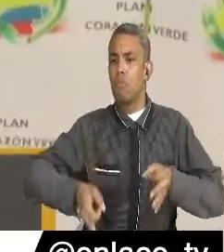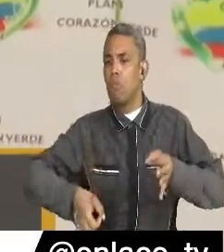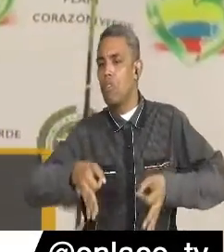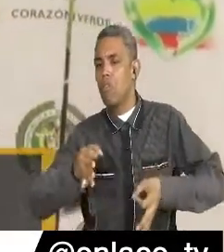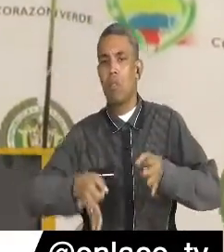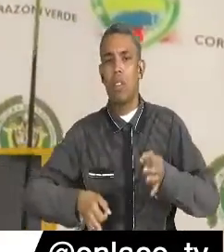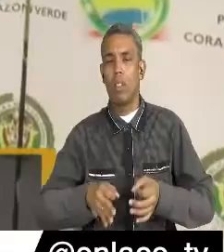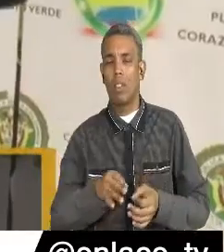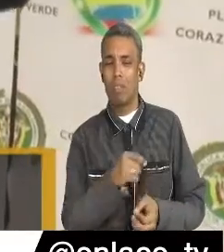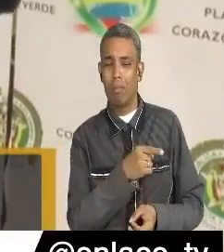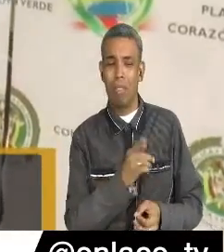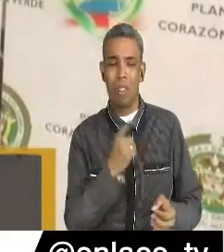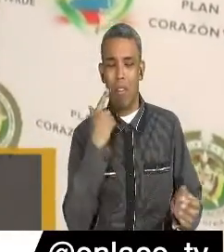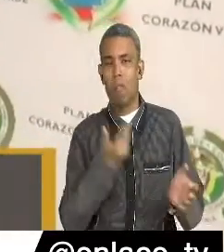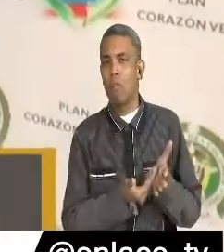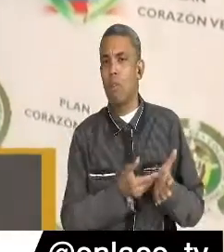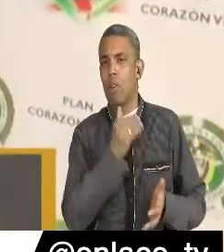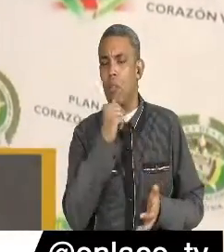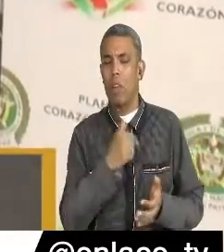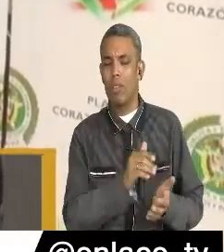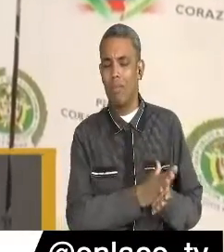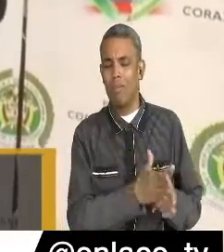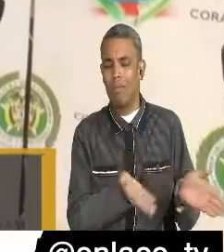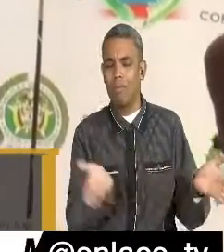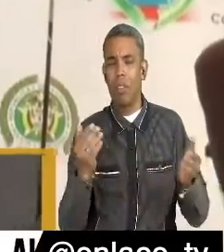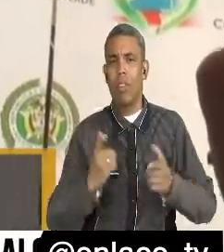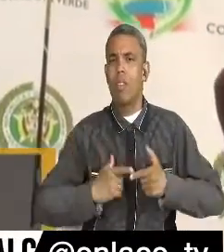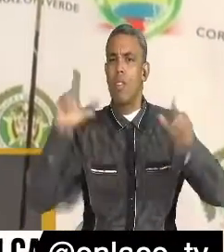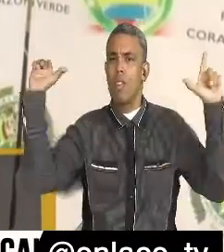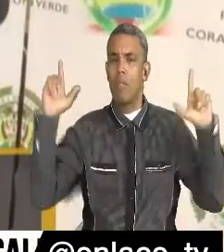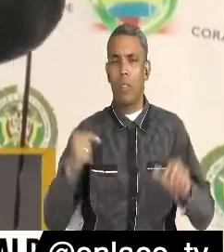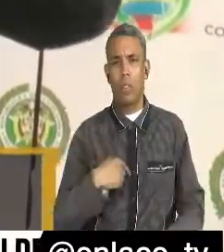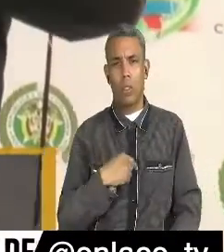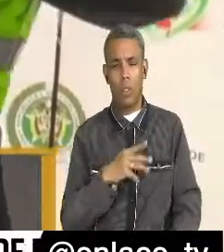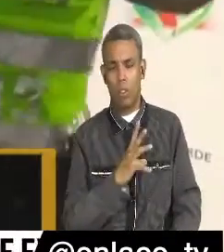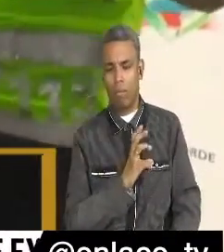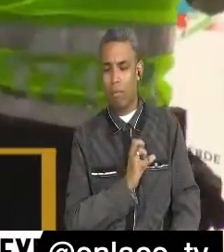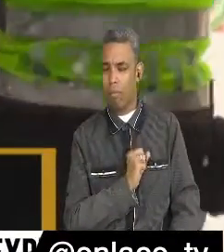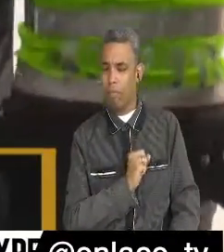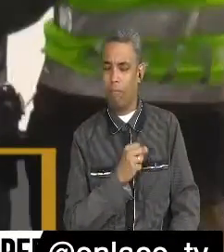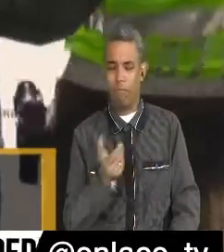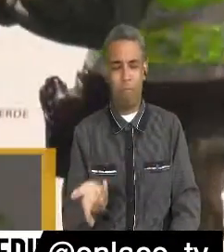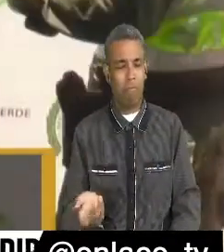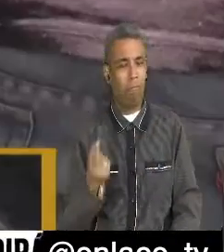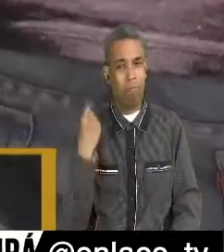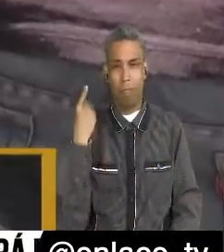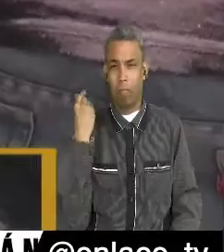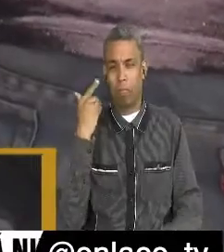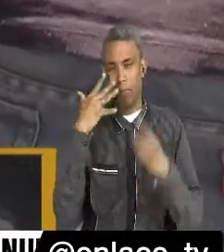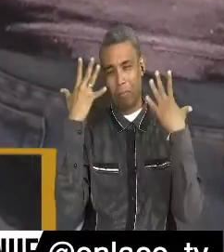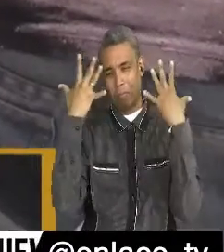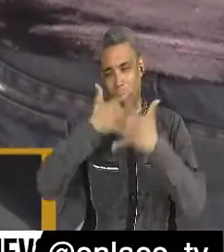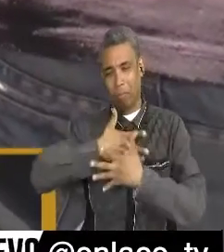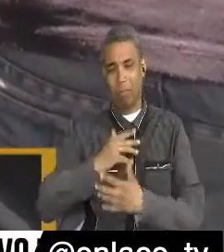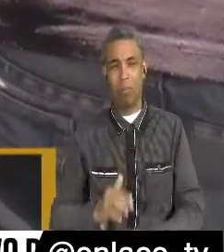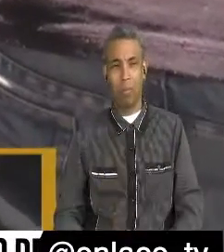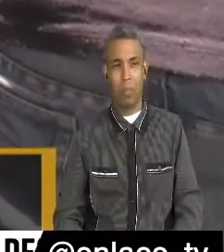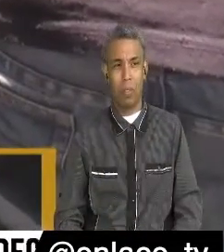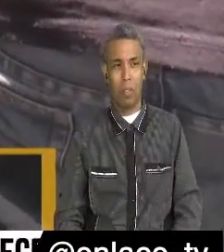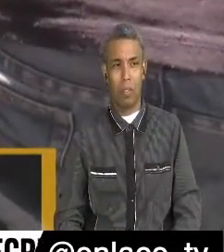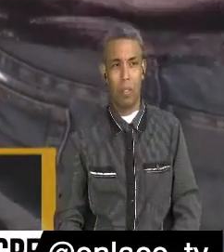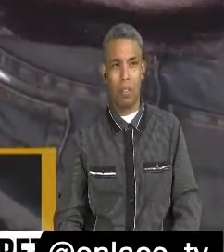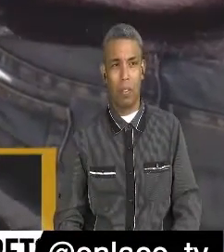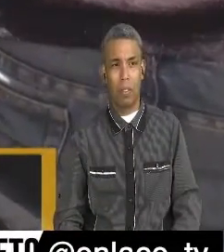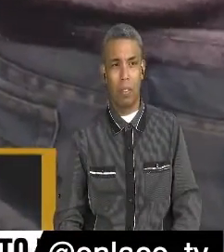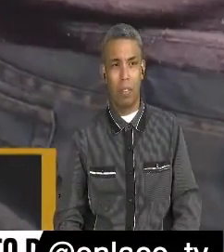justicia en Colombia. Estoy consternado por todo el tema que ha pasado. Anoche que nos